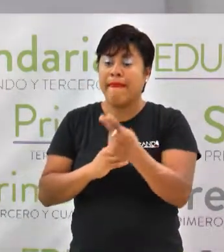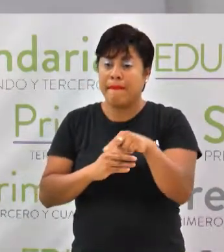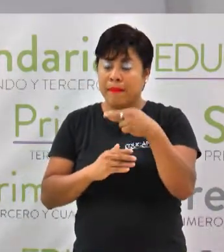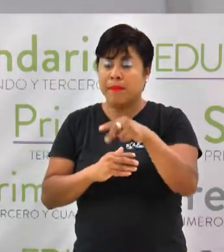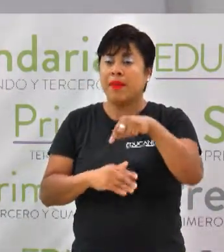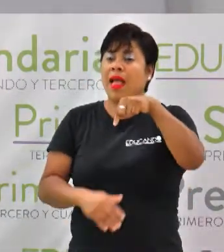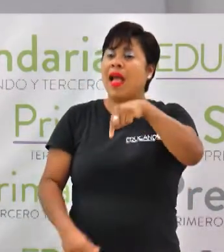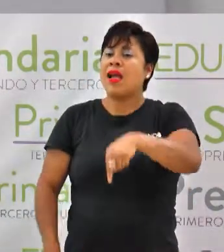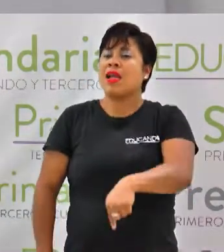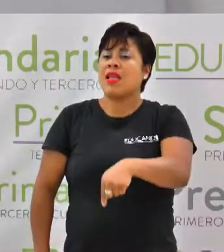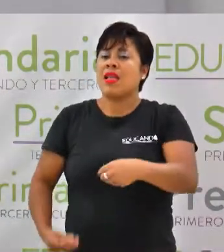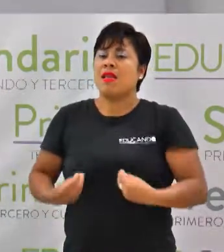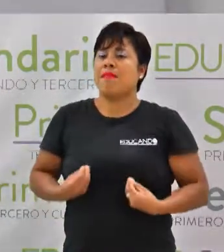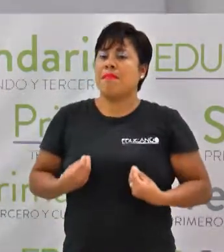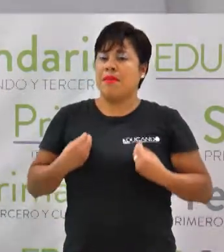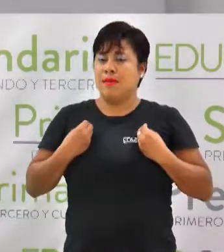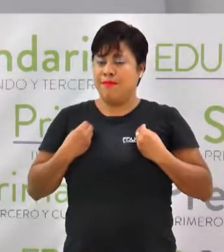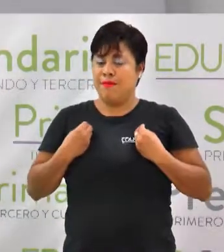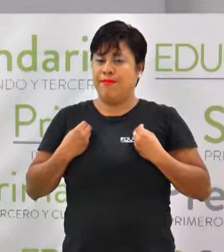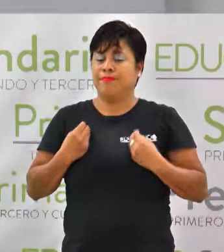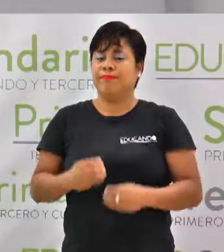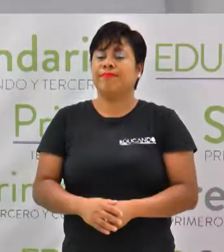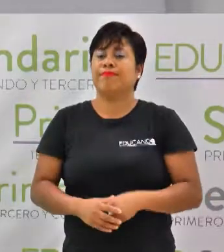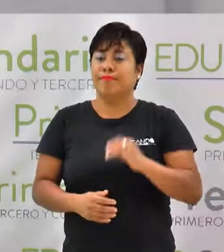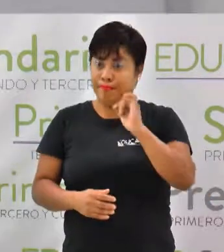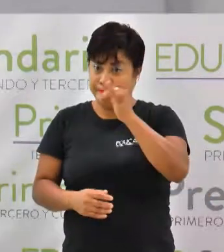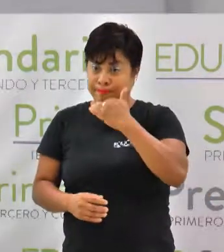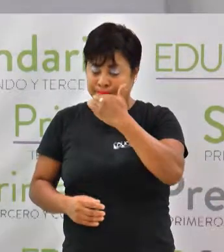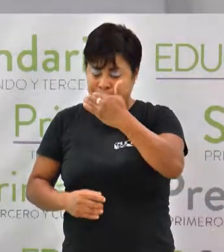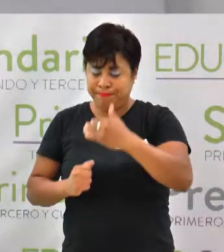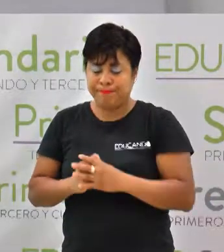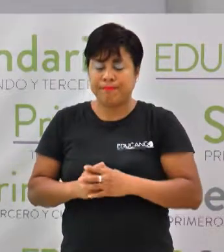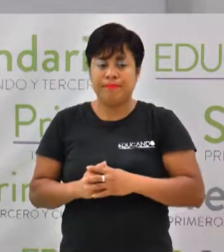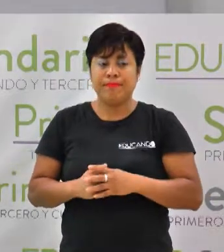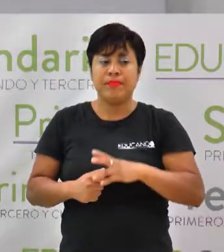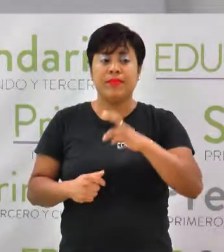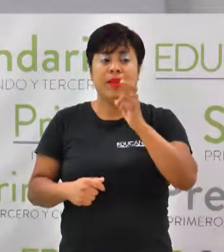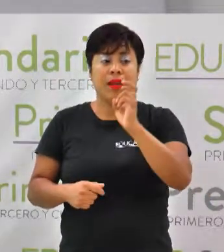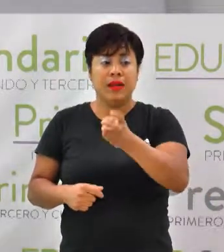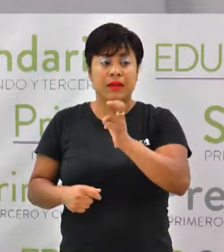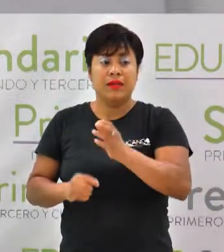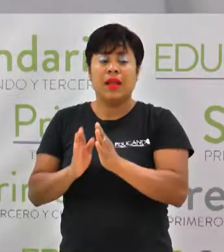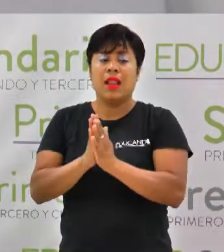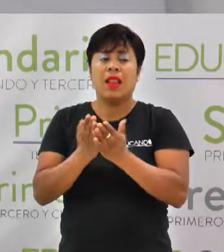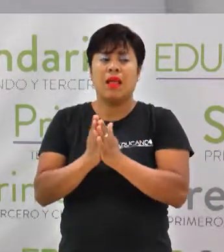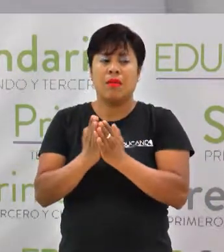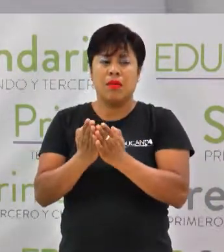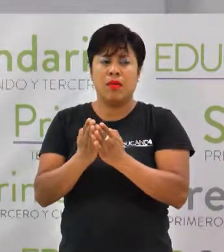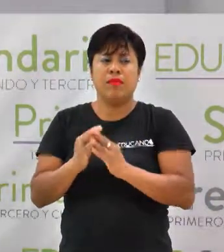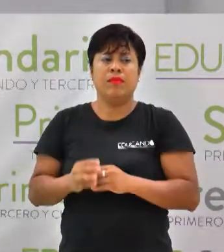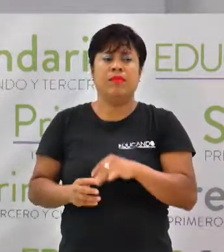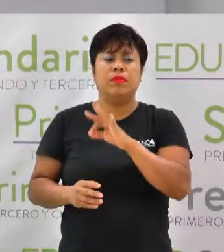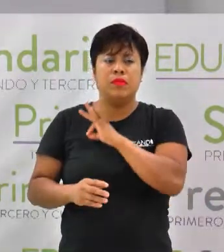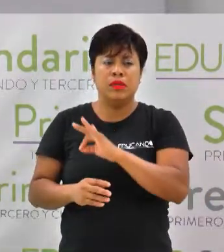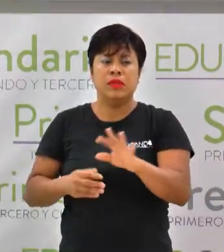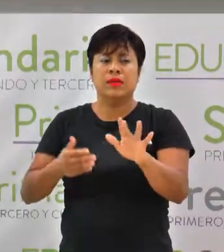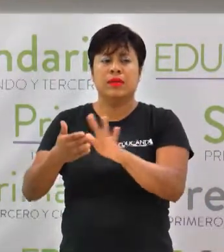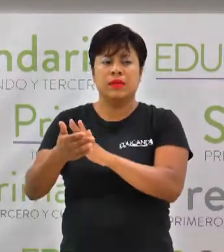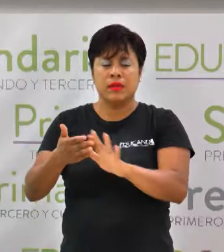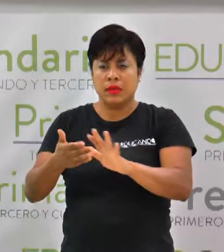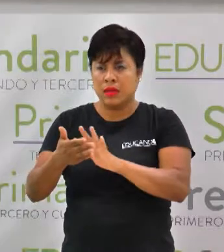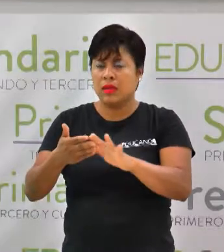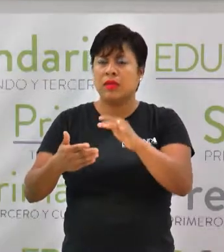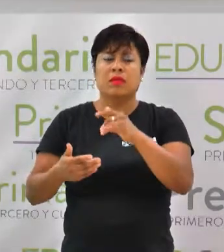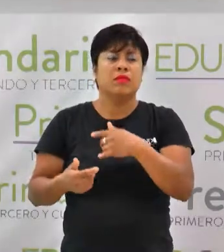llama Aquí vivo, ¿sí? Bien, este libro puedes